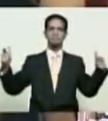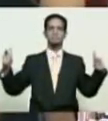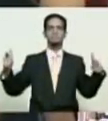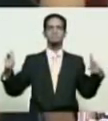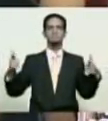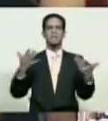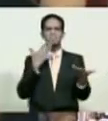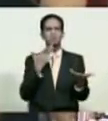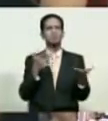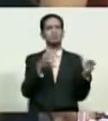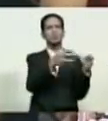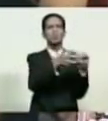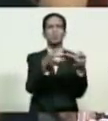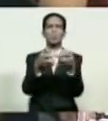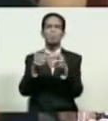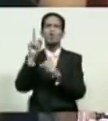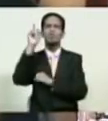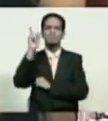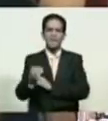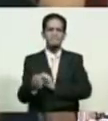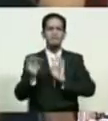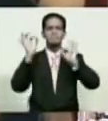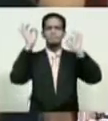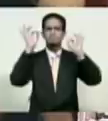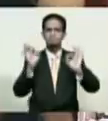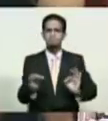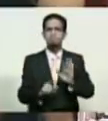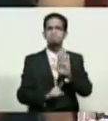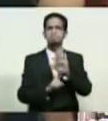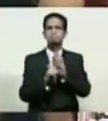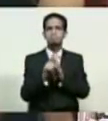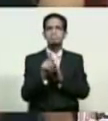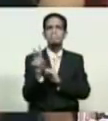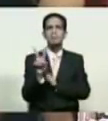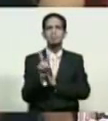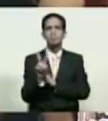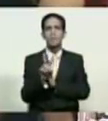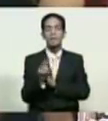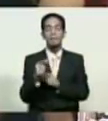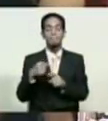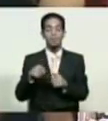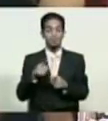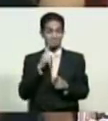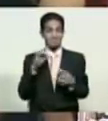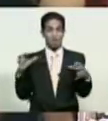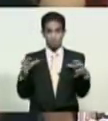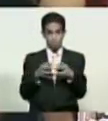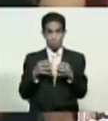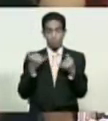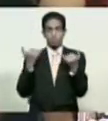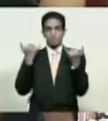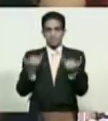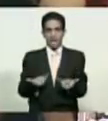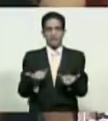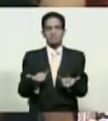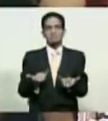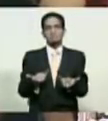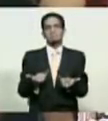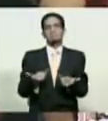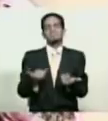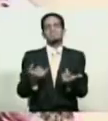qué redes sectoriales deben consolidarse. Pero la realidad es que este movimiento ya está marcando futuro,